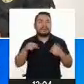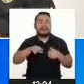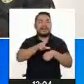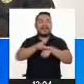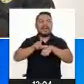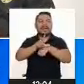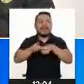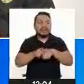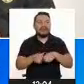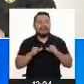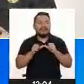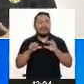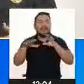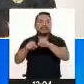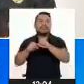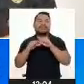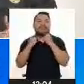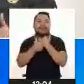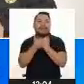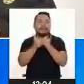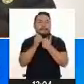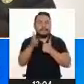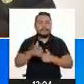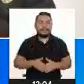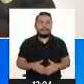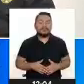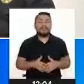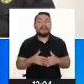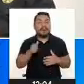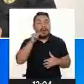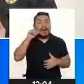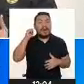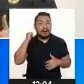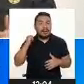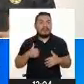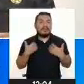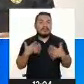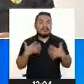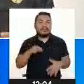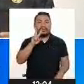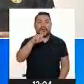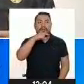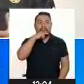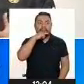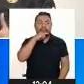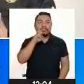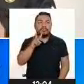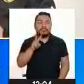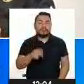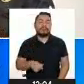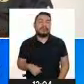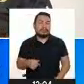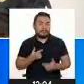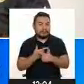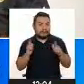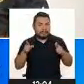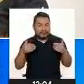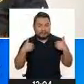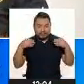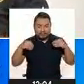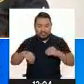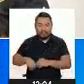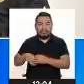con este flagelo de la violencia psicológica. El día de ayer han sido liberadas dos damas que tenían entre sus